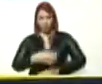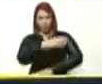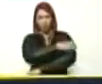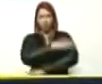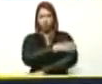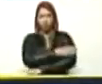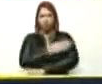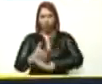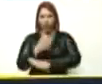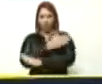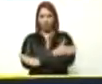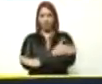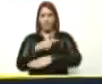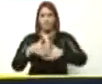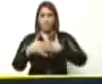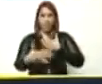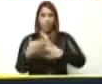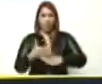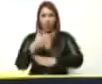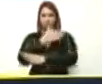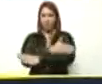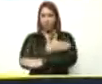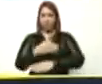del periodo anterior,